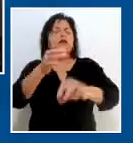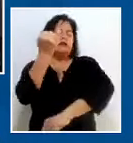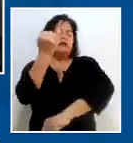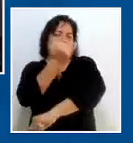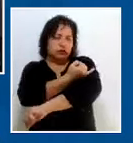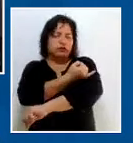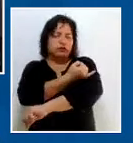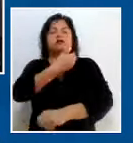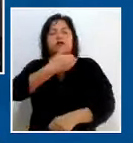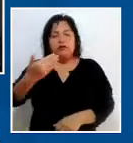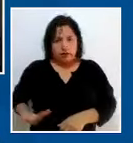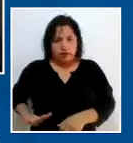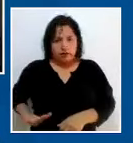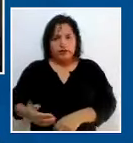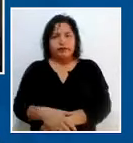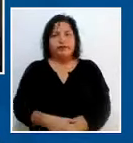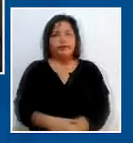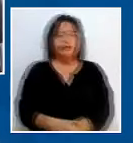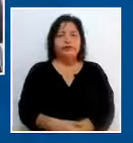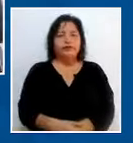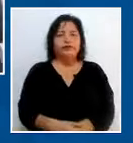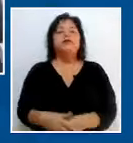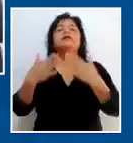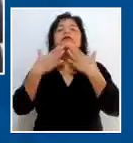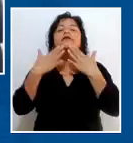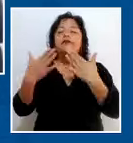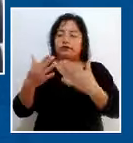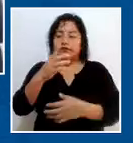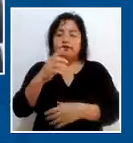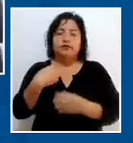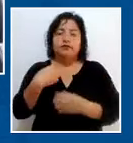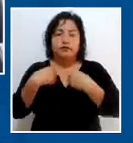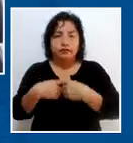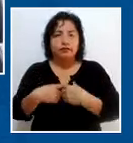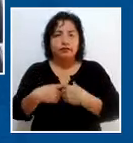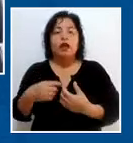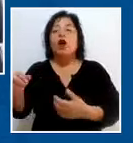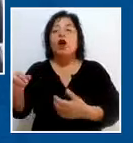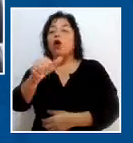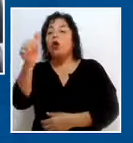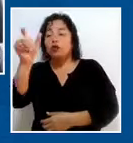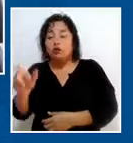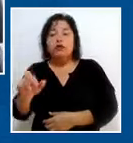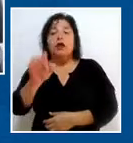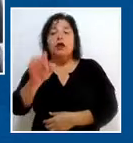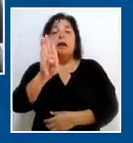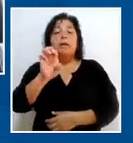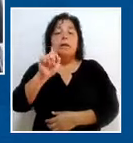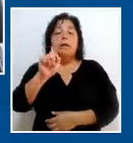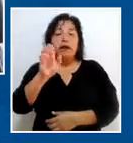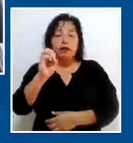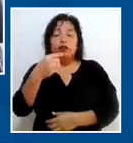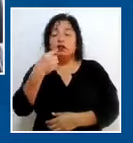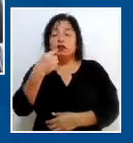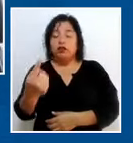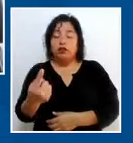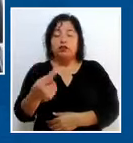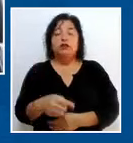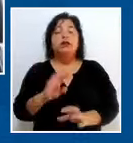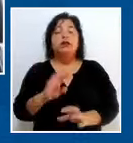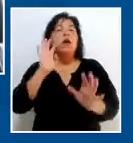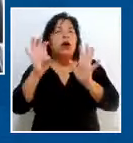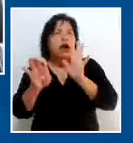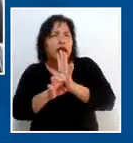públicas. Muy cierto, doctora. Y tenemos otra consulta del ciudadano Beto Puente, quien dice, en el caso que la